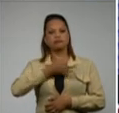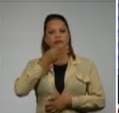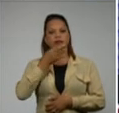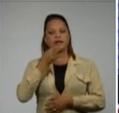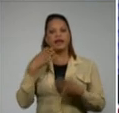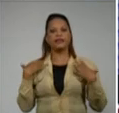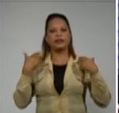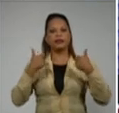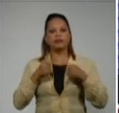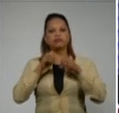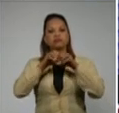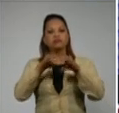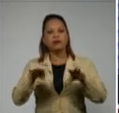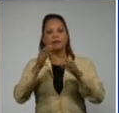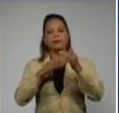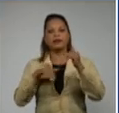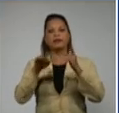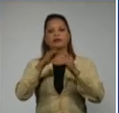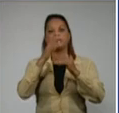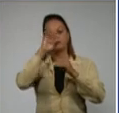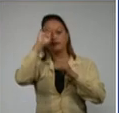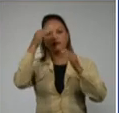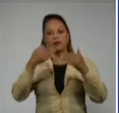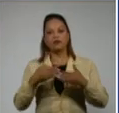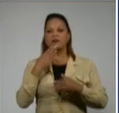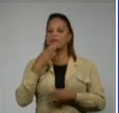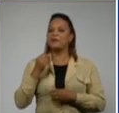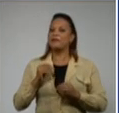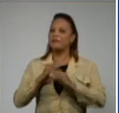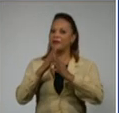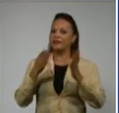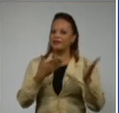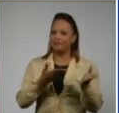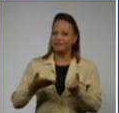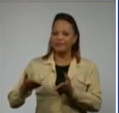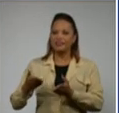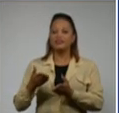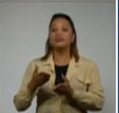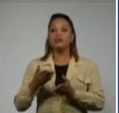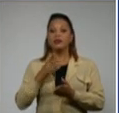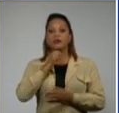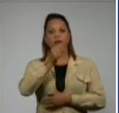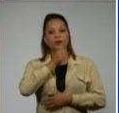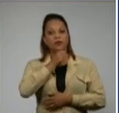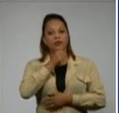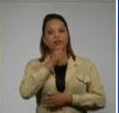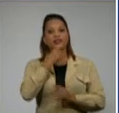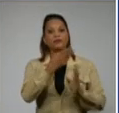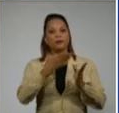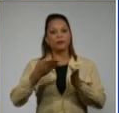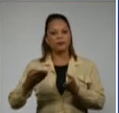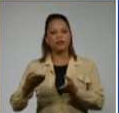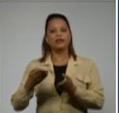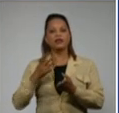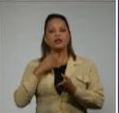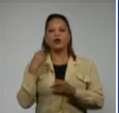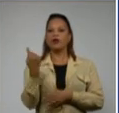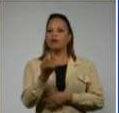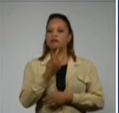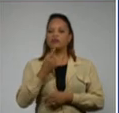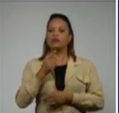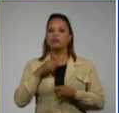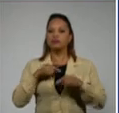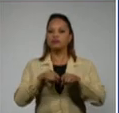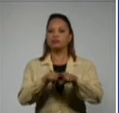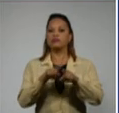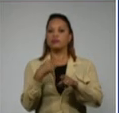Salud Pública. Buenos días, doctor, bienvenido. Buenos días, Lázaro, a ti, al equipo que nos acompaña y hace posible esta transmisión, a